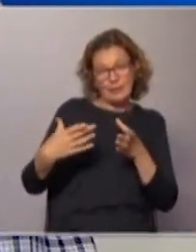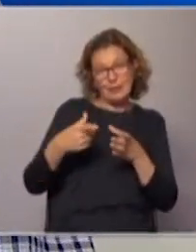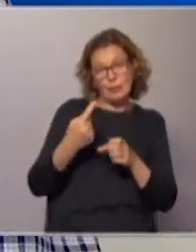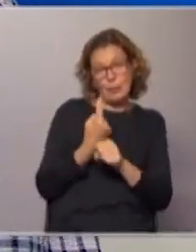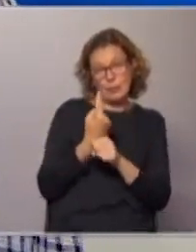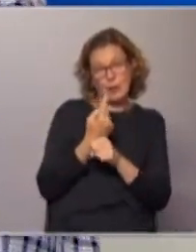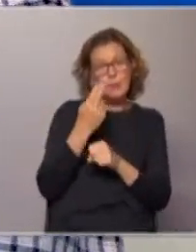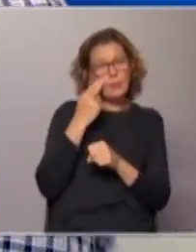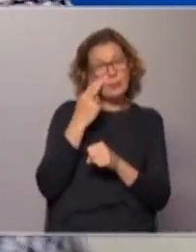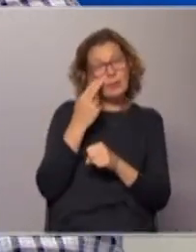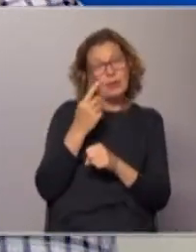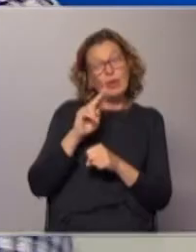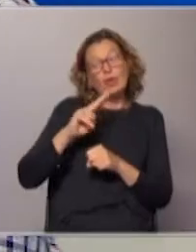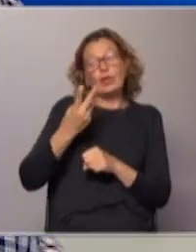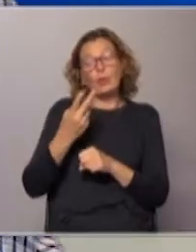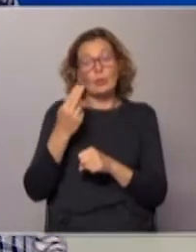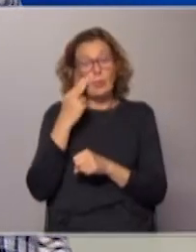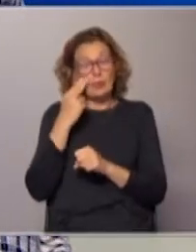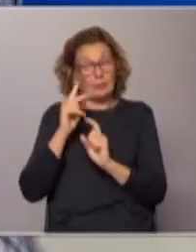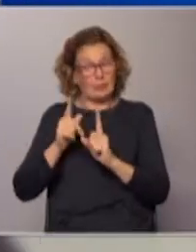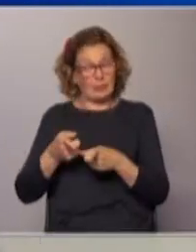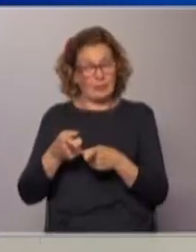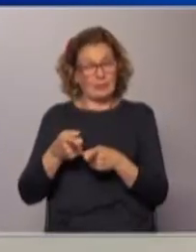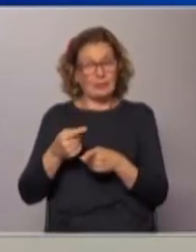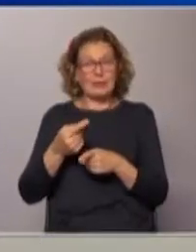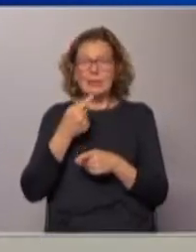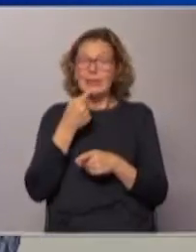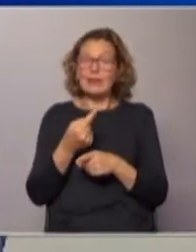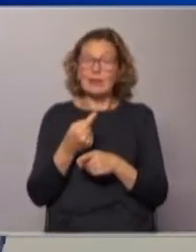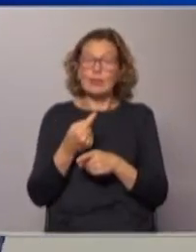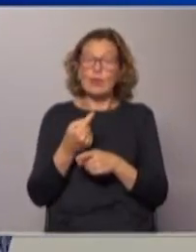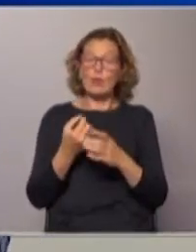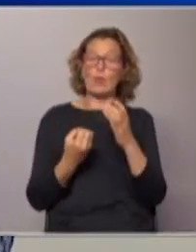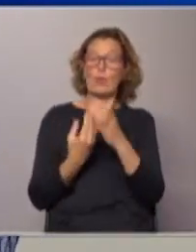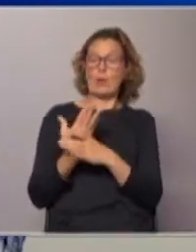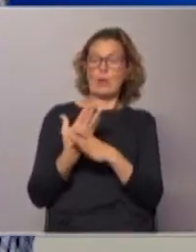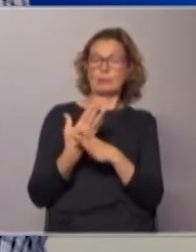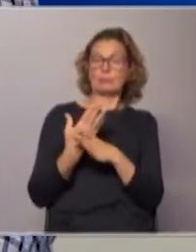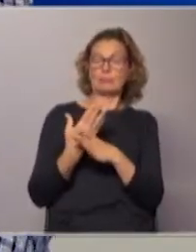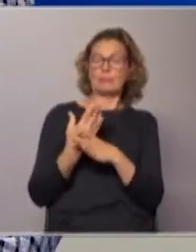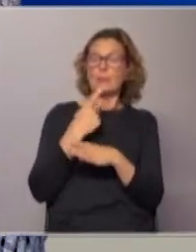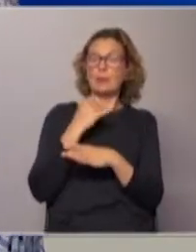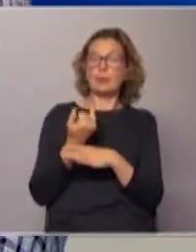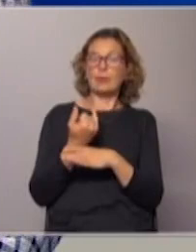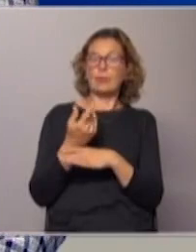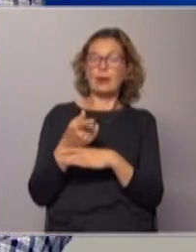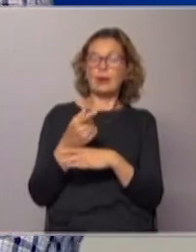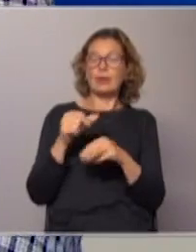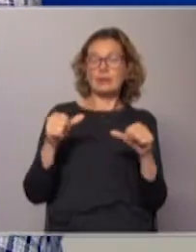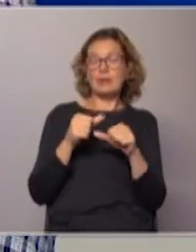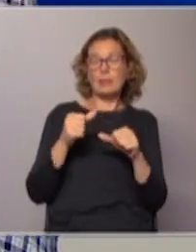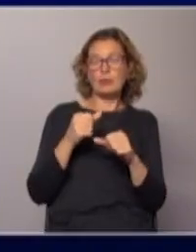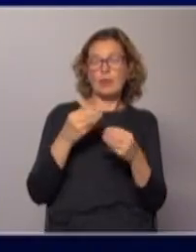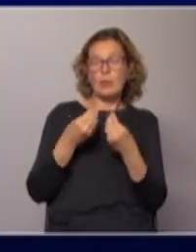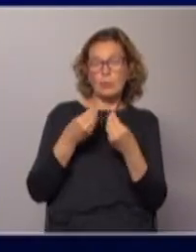este es un primer problema aquí pero tiene un segundo problema es que decidieron innovar como para los que estamos hace